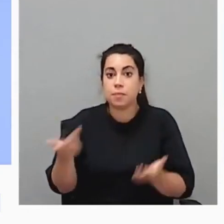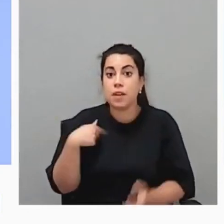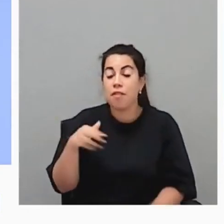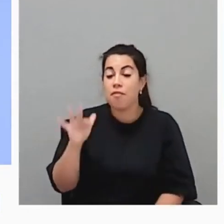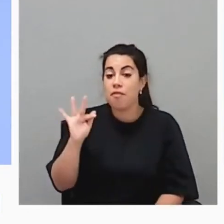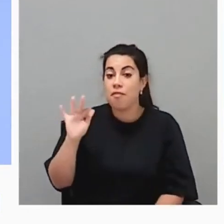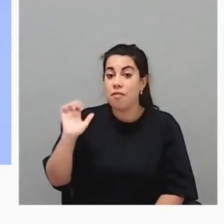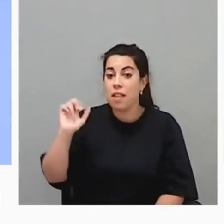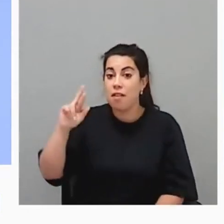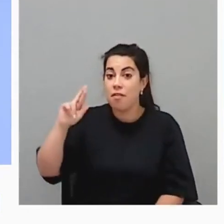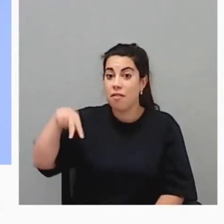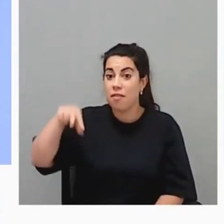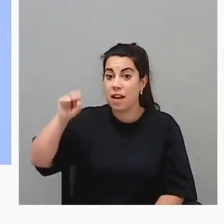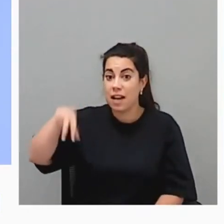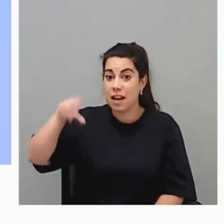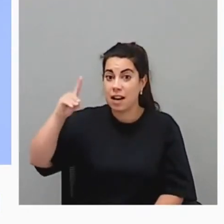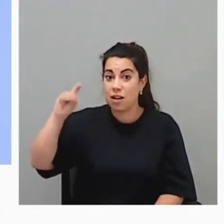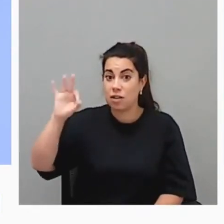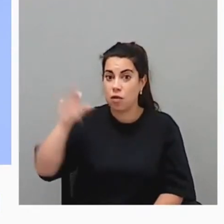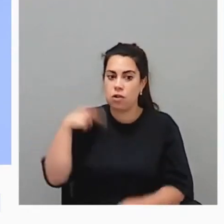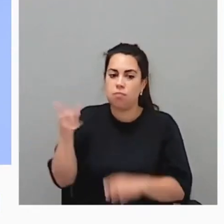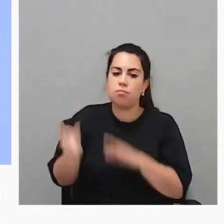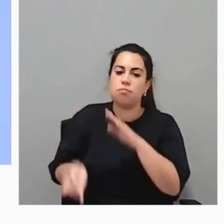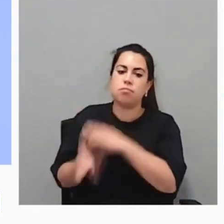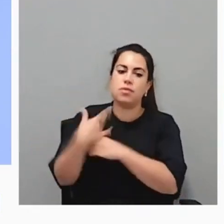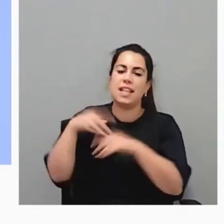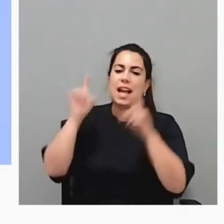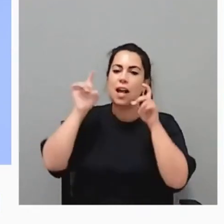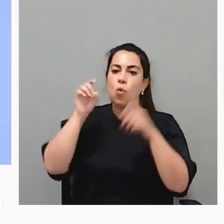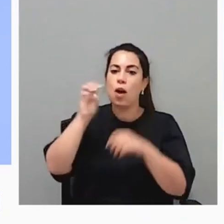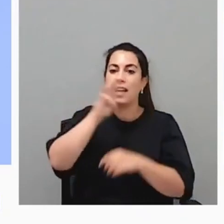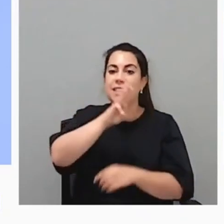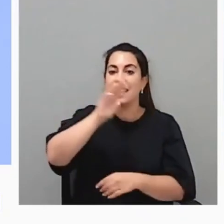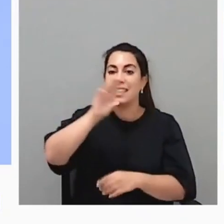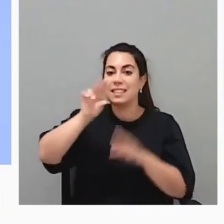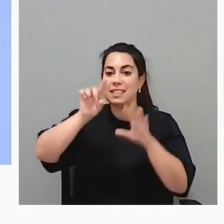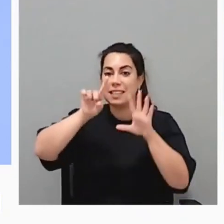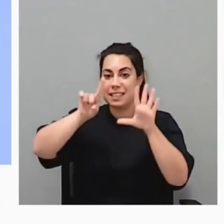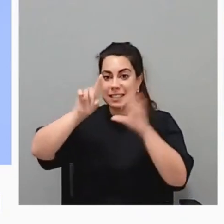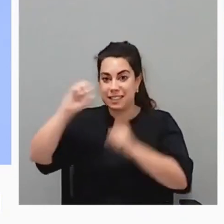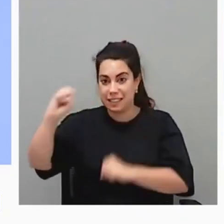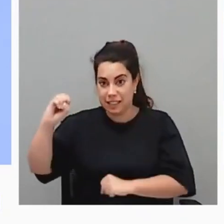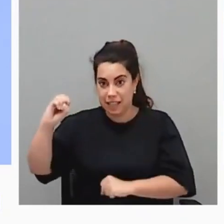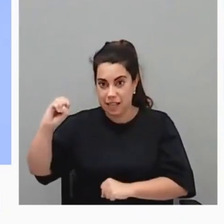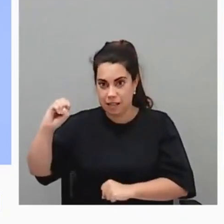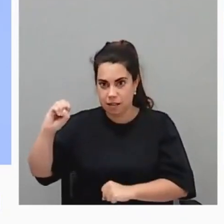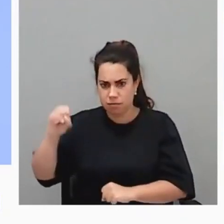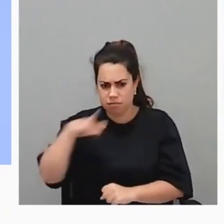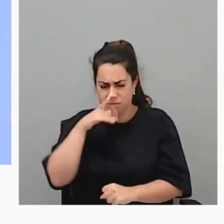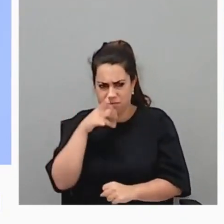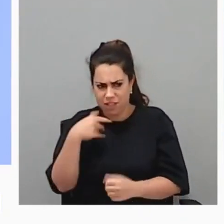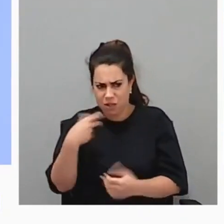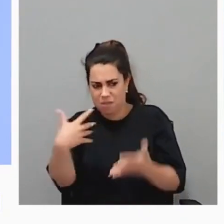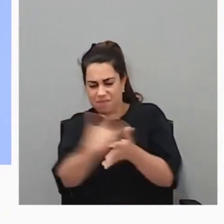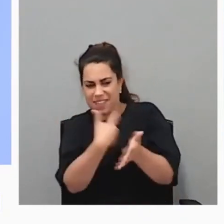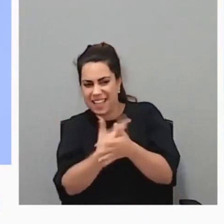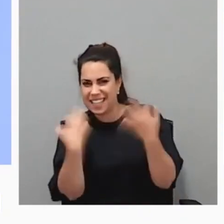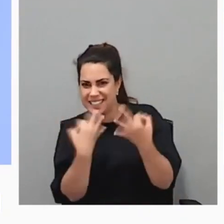es el fundador y CEO de Educa 360, nos va a hablar de qué es esto de Educa 360, ¿no? Pues